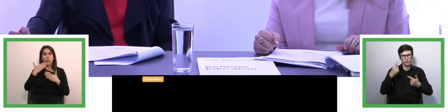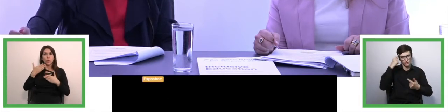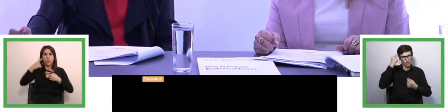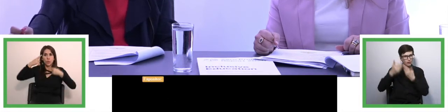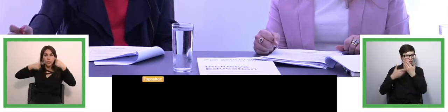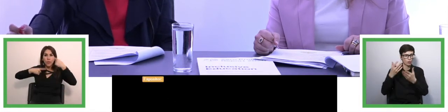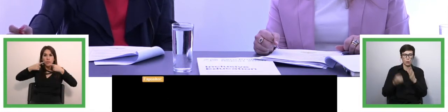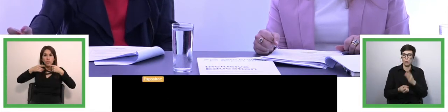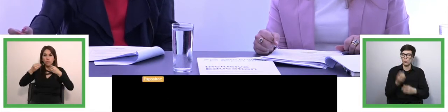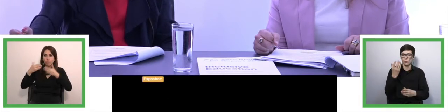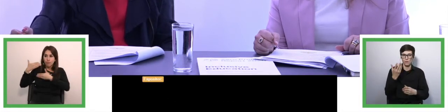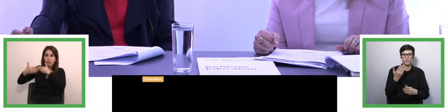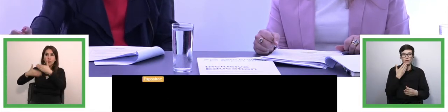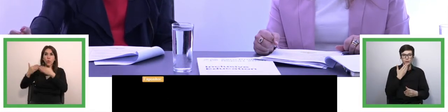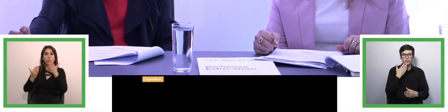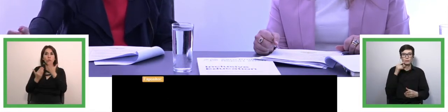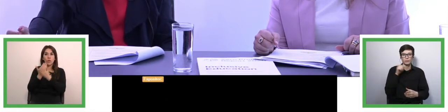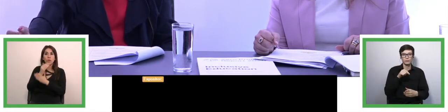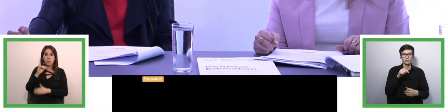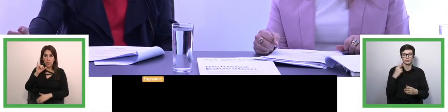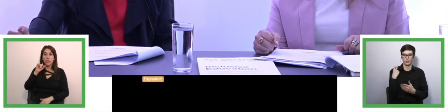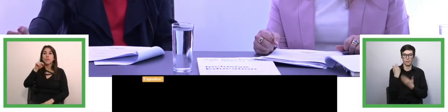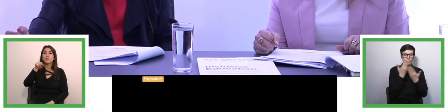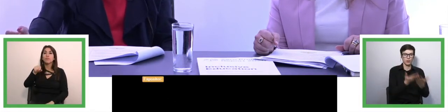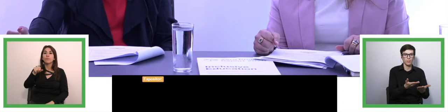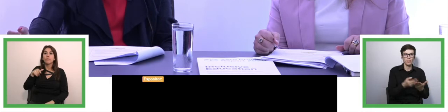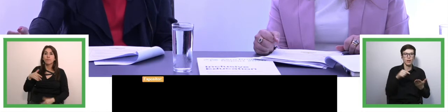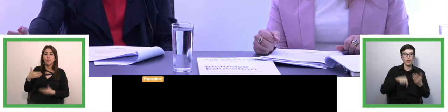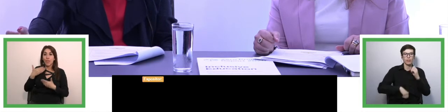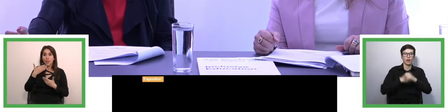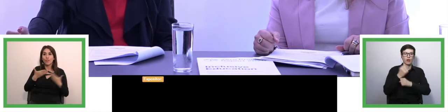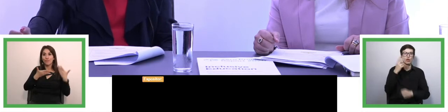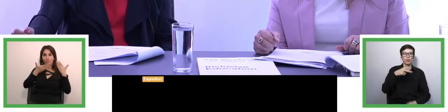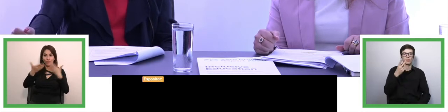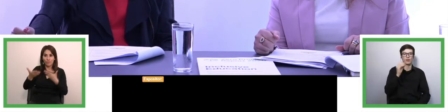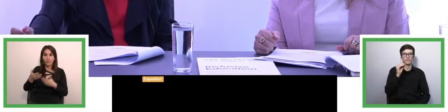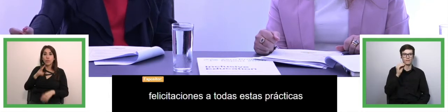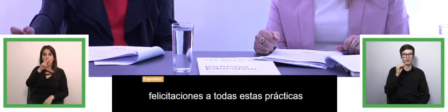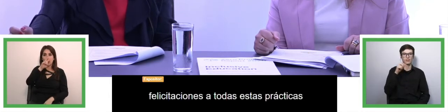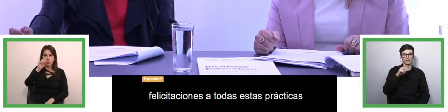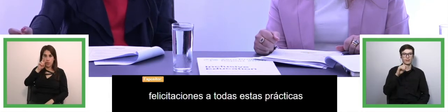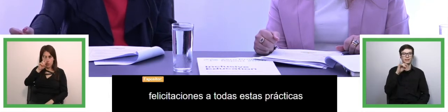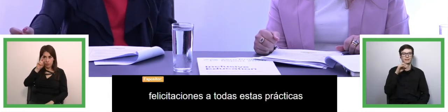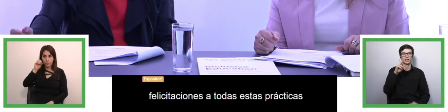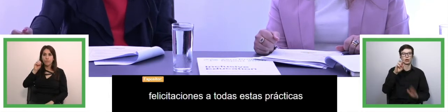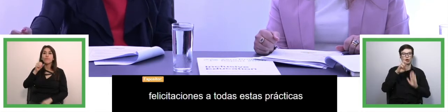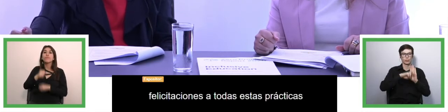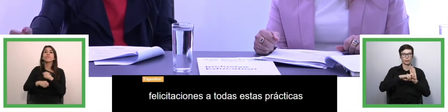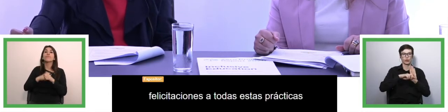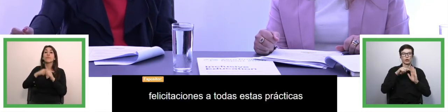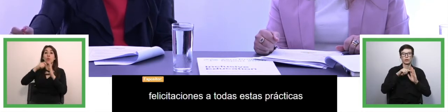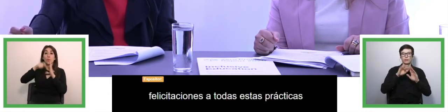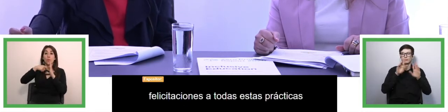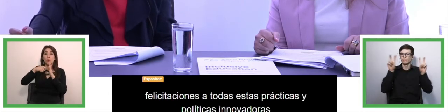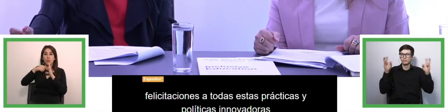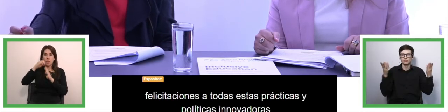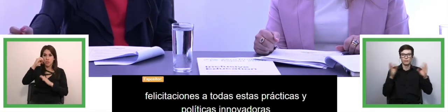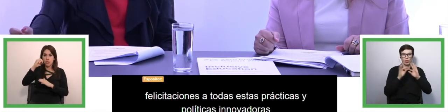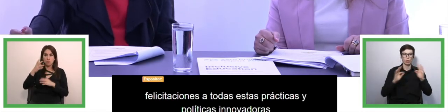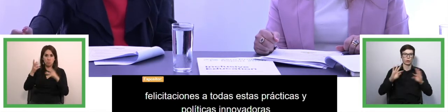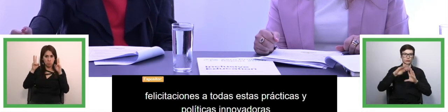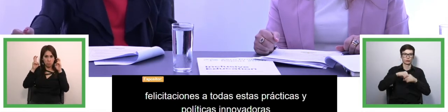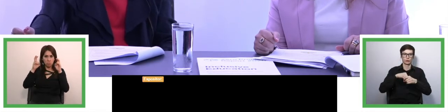innovadoras premiadas en la convocatoria 2020 de Ciro Project sobre educación inclusiva,